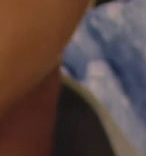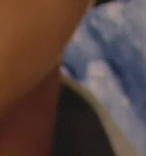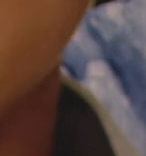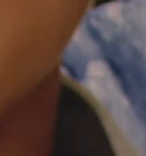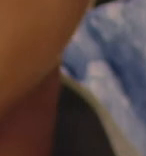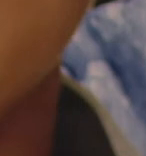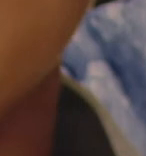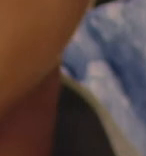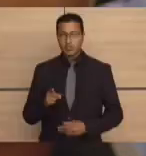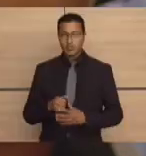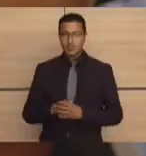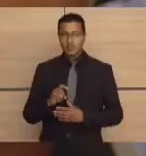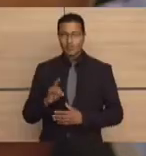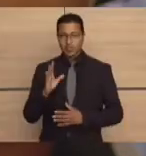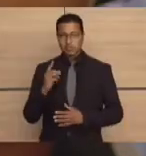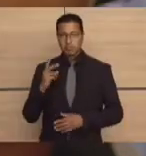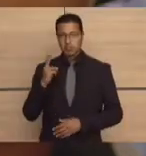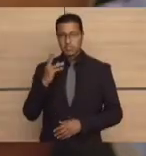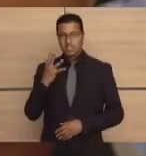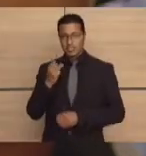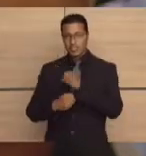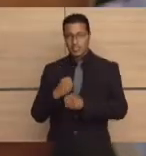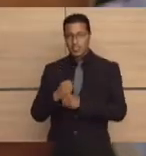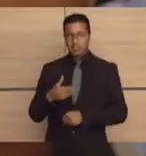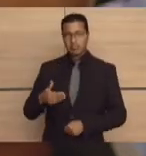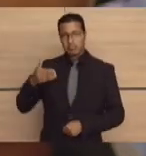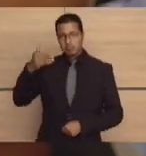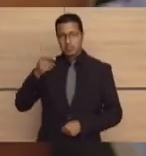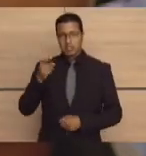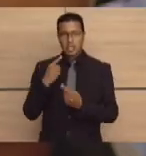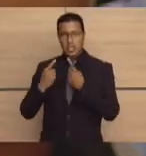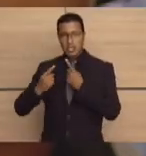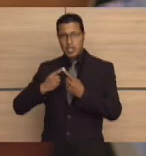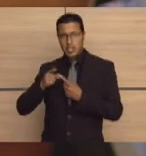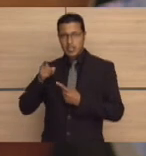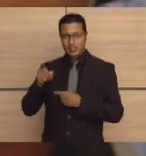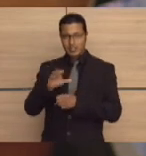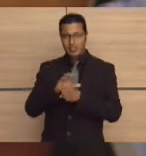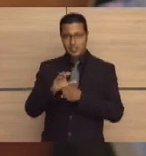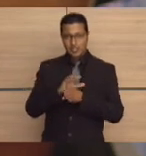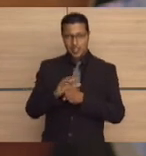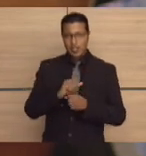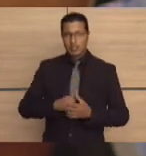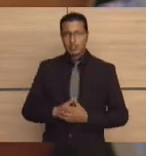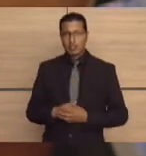Por algo, cuando tenía 25 años, conversando con Goethe y con Schiller en la ciudad de Weimar,